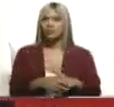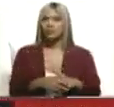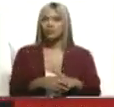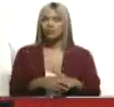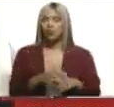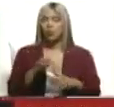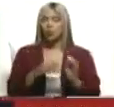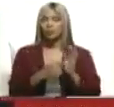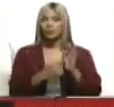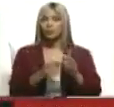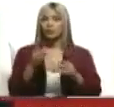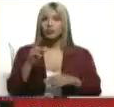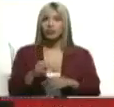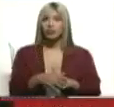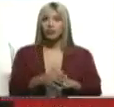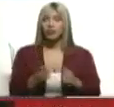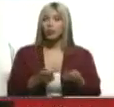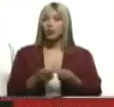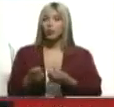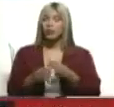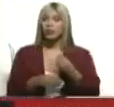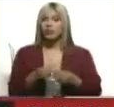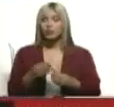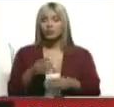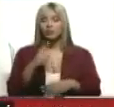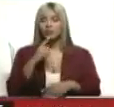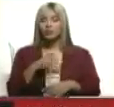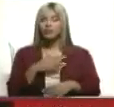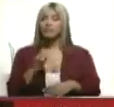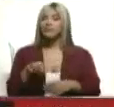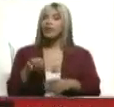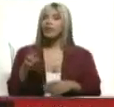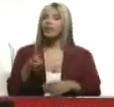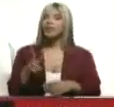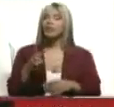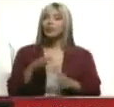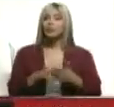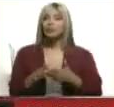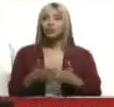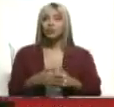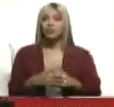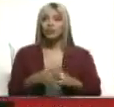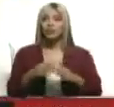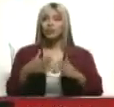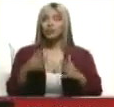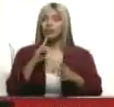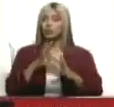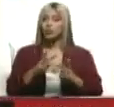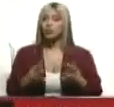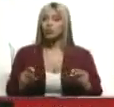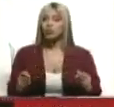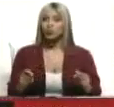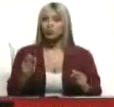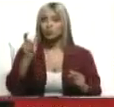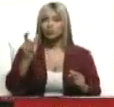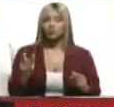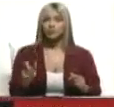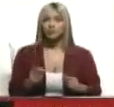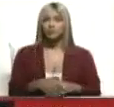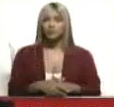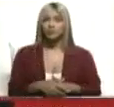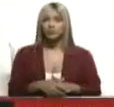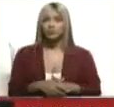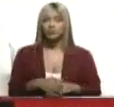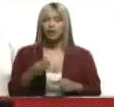Habrá que revelar también de los manejos que se hizo, lamentablemente, desde Venezuela, de el más grande corrupto de la historia,